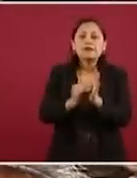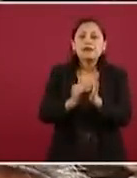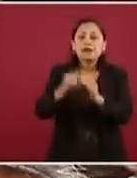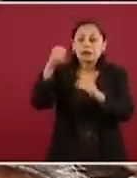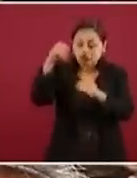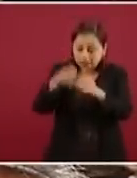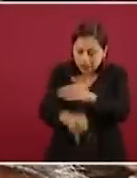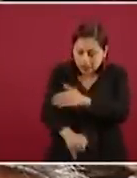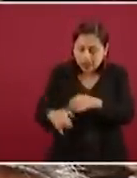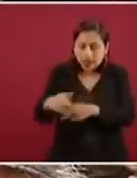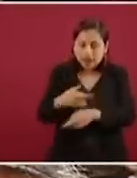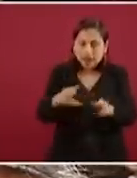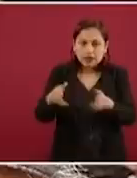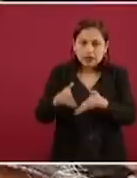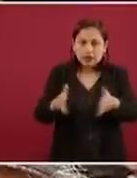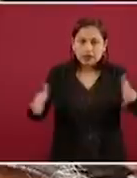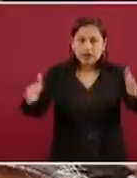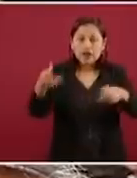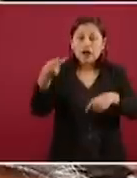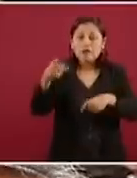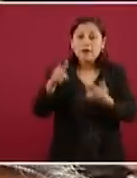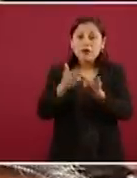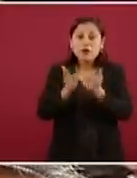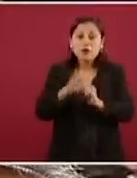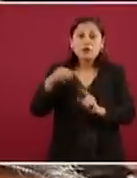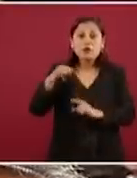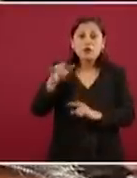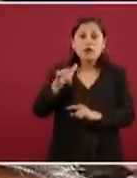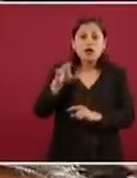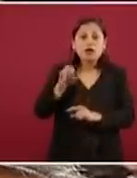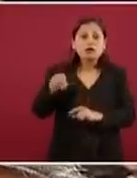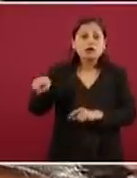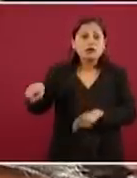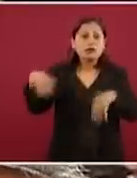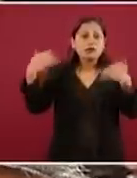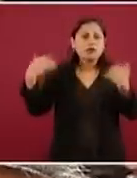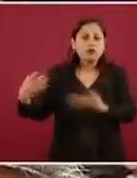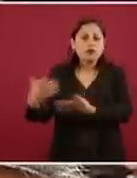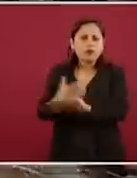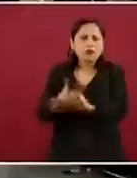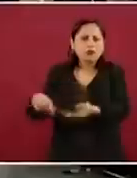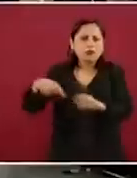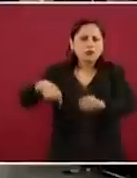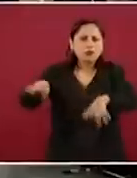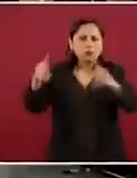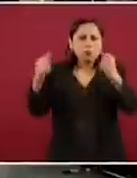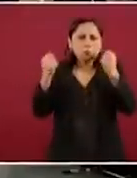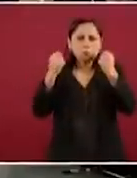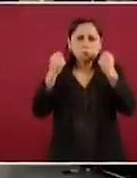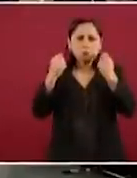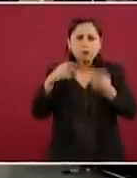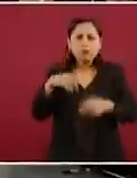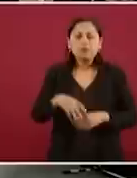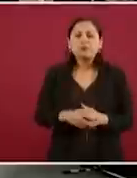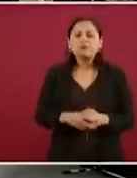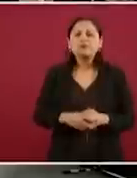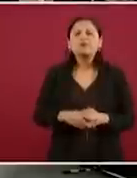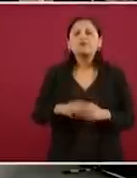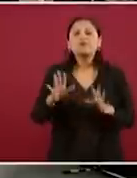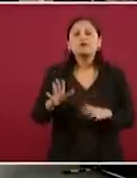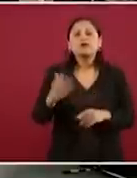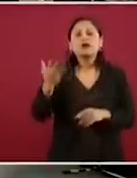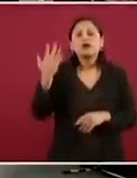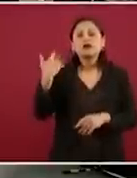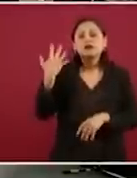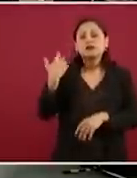represos son enormes, los que tiene el Grupo México, y ahorita están rebosantes. Después de 5 años, a mí me han dicho especialistas